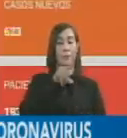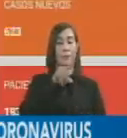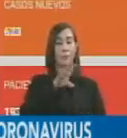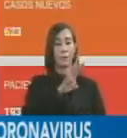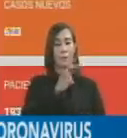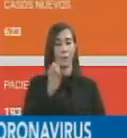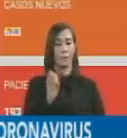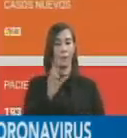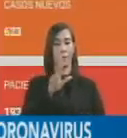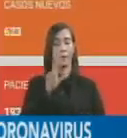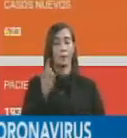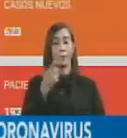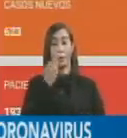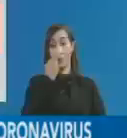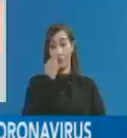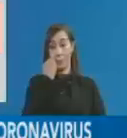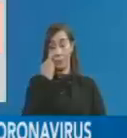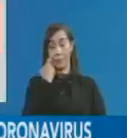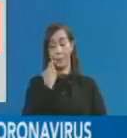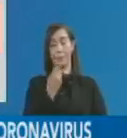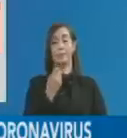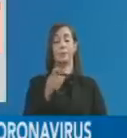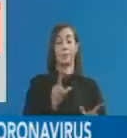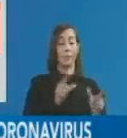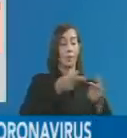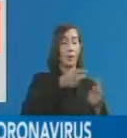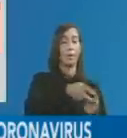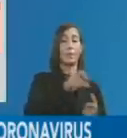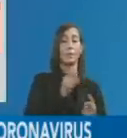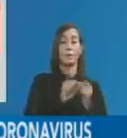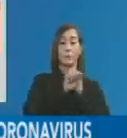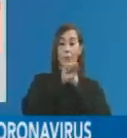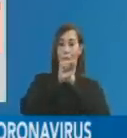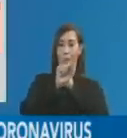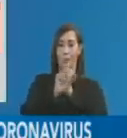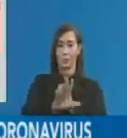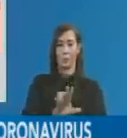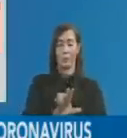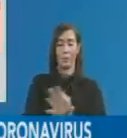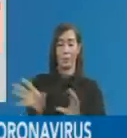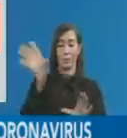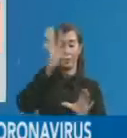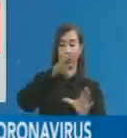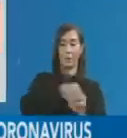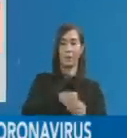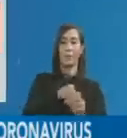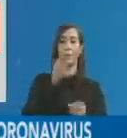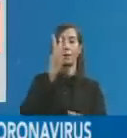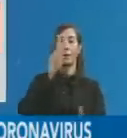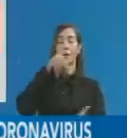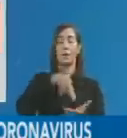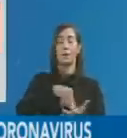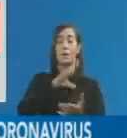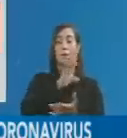138.698 pruebas, de las cuales en este boletín se incluyen